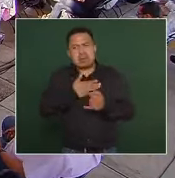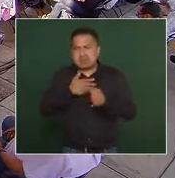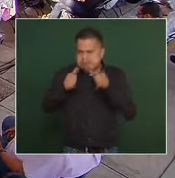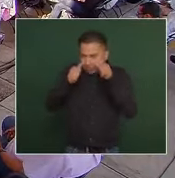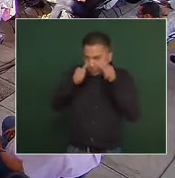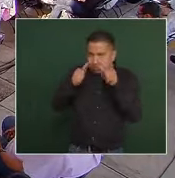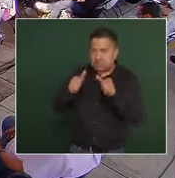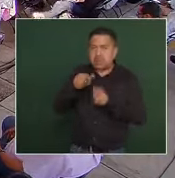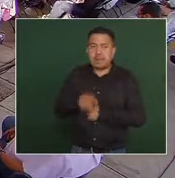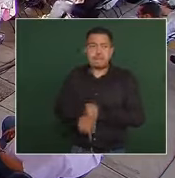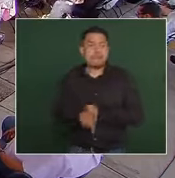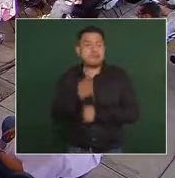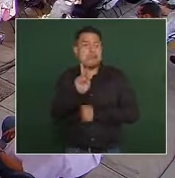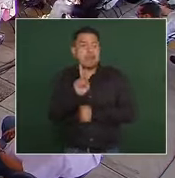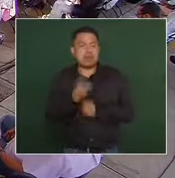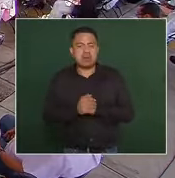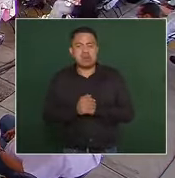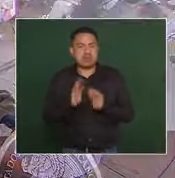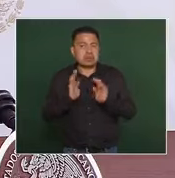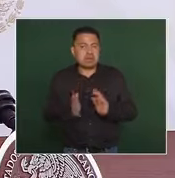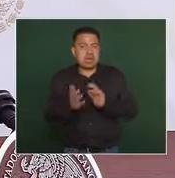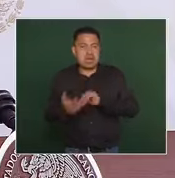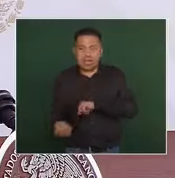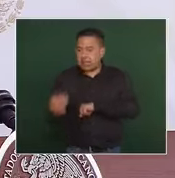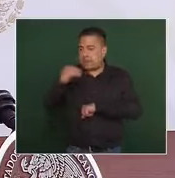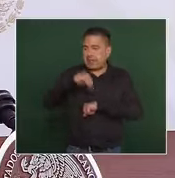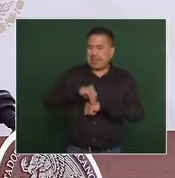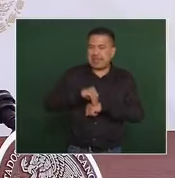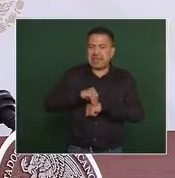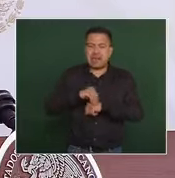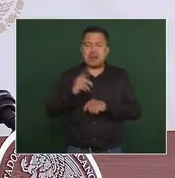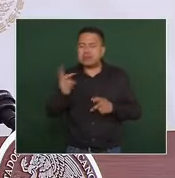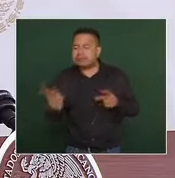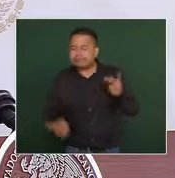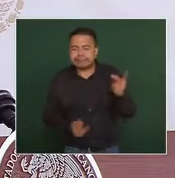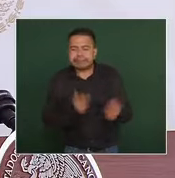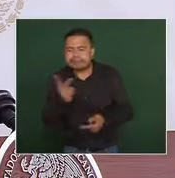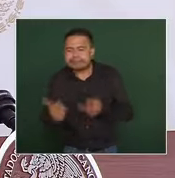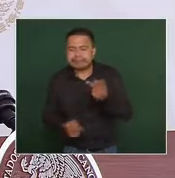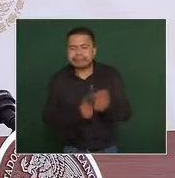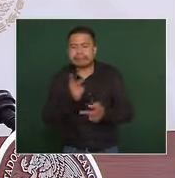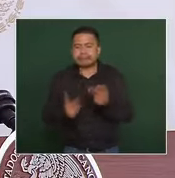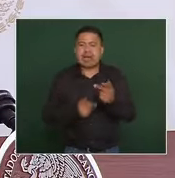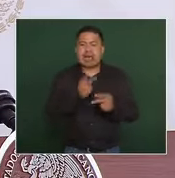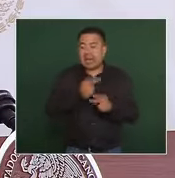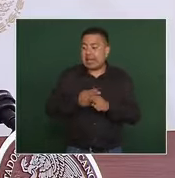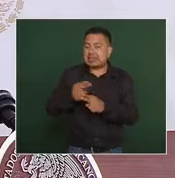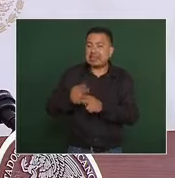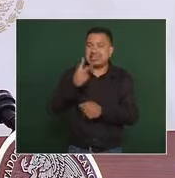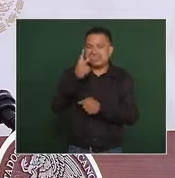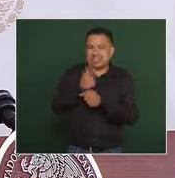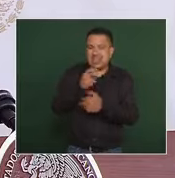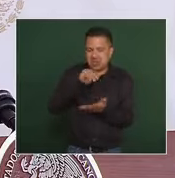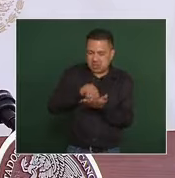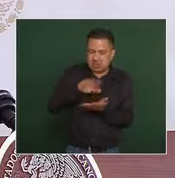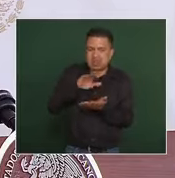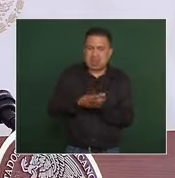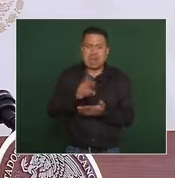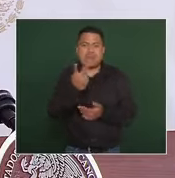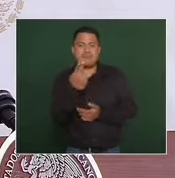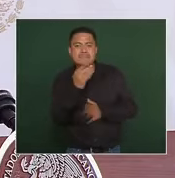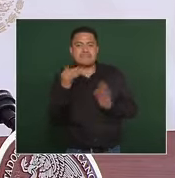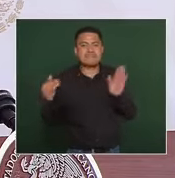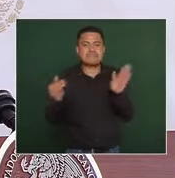órdenes, pero ya hemos incorporado desde el primer censo hasta el segundo registro a cerca de